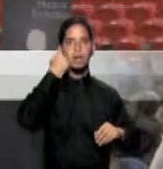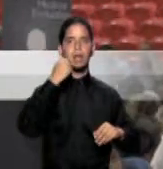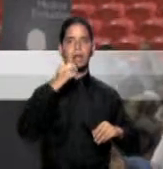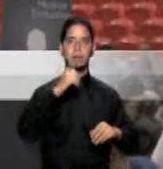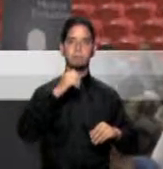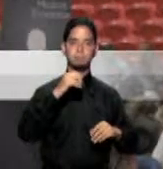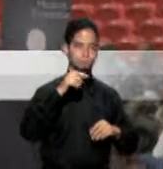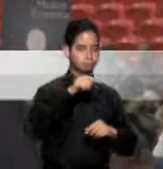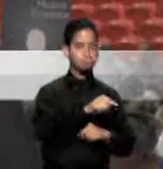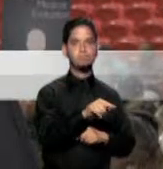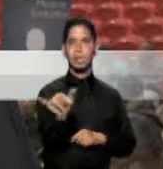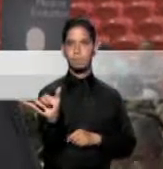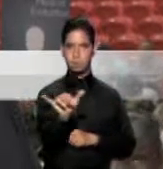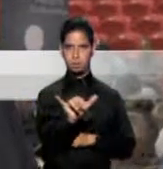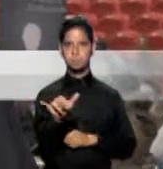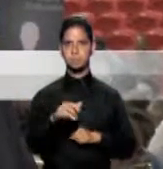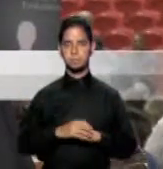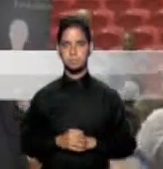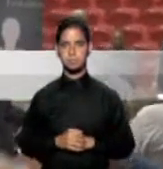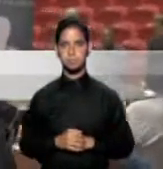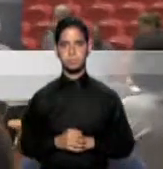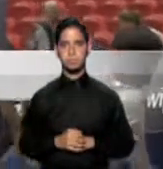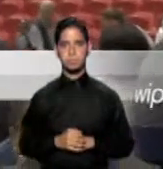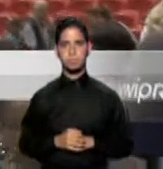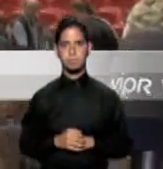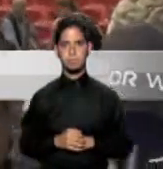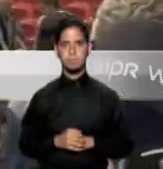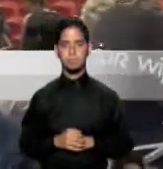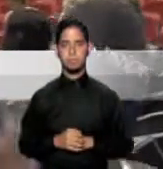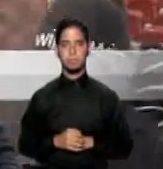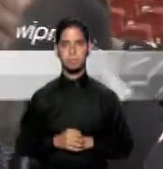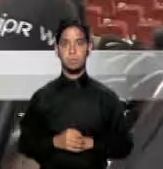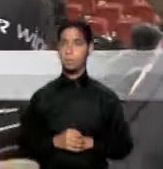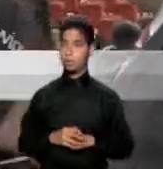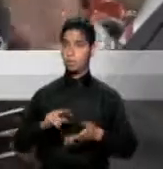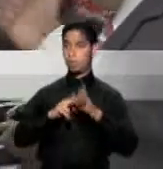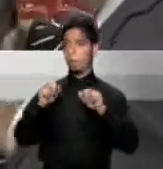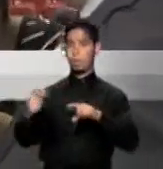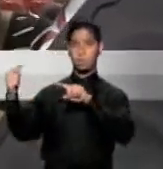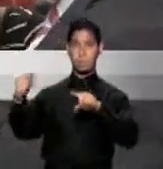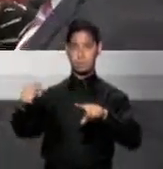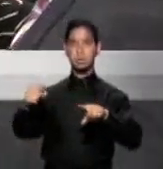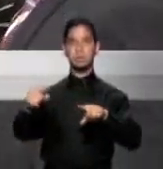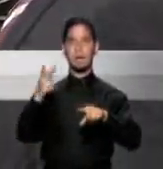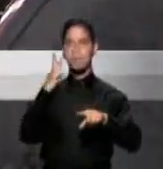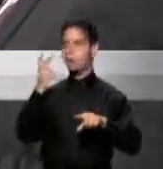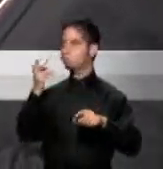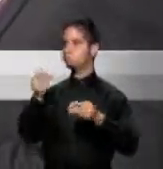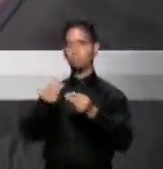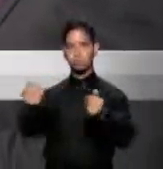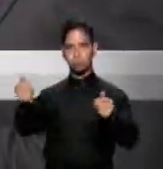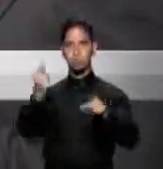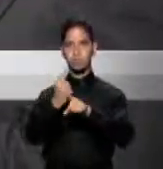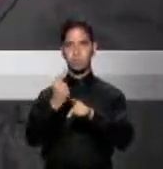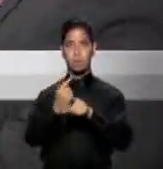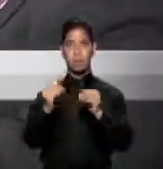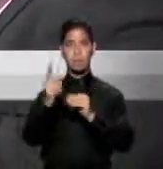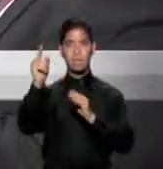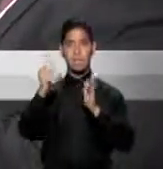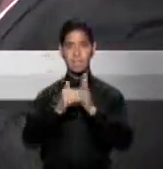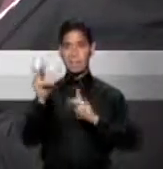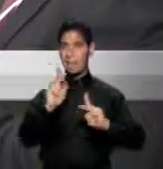la embarazada puede recibir la vacuna de influenza, se protege a ella y protege a su criatura. Y también tenemos mesas específicas para personas